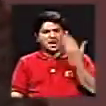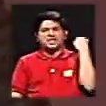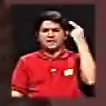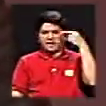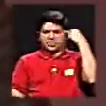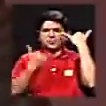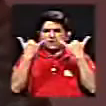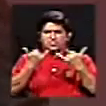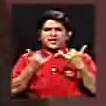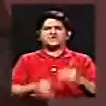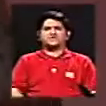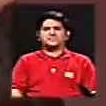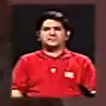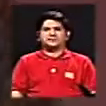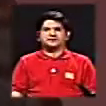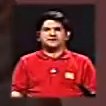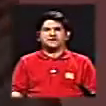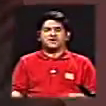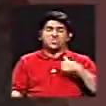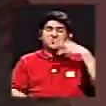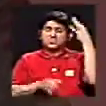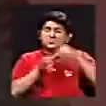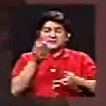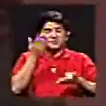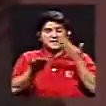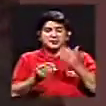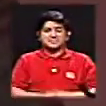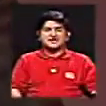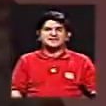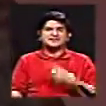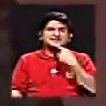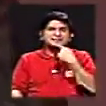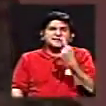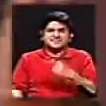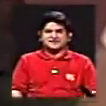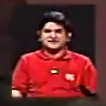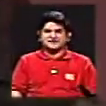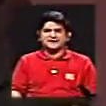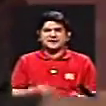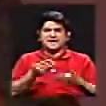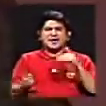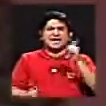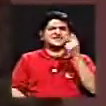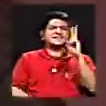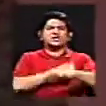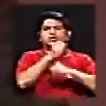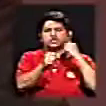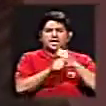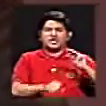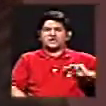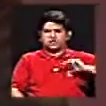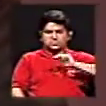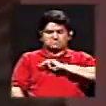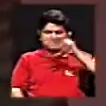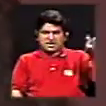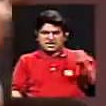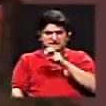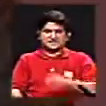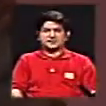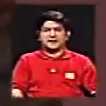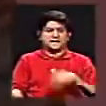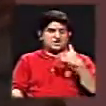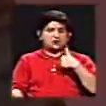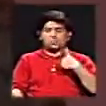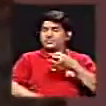administraciones. Uno podría simplemente como un parámetro decir que a lo largo de casi 12 años en el Ministerio de Obras Públicas y Transportes ni siquiera